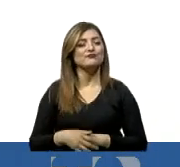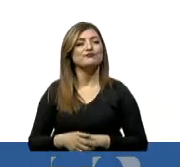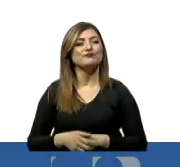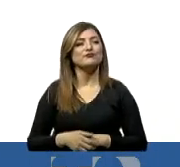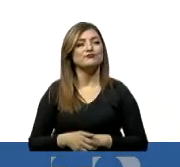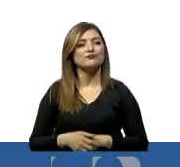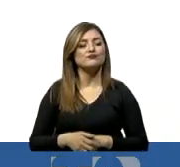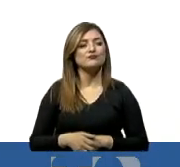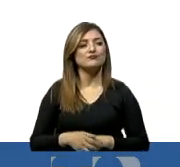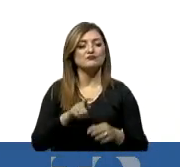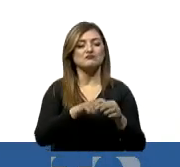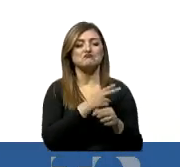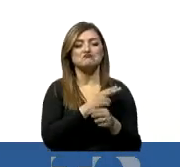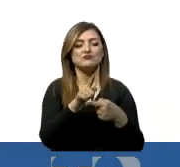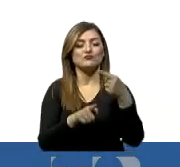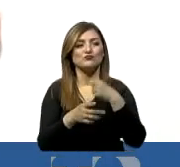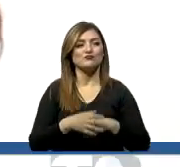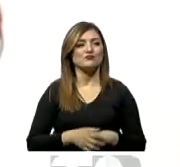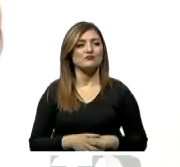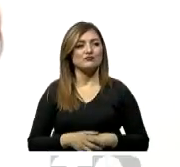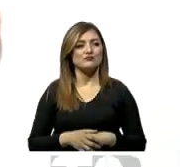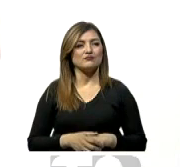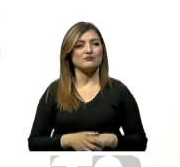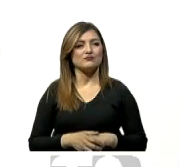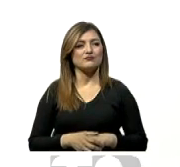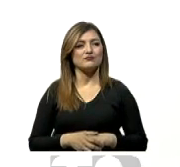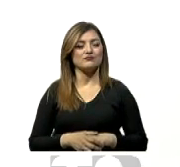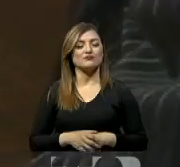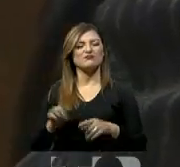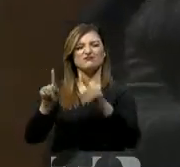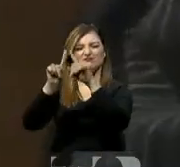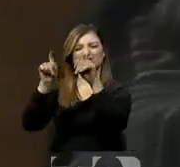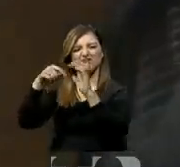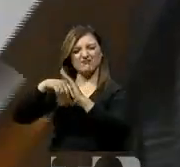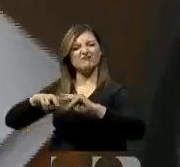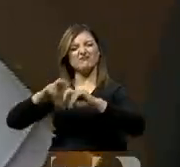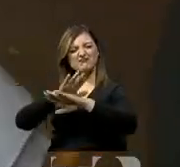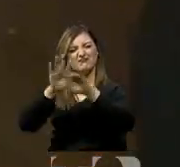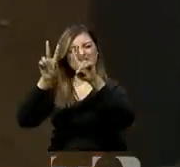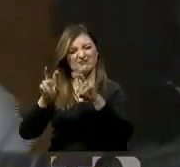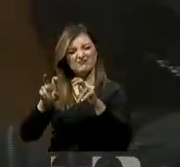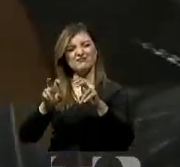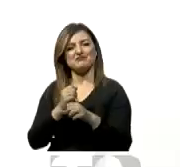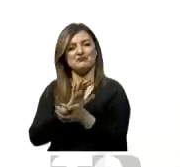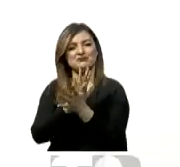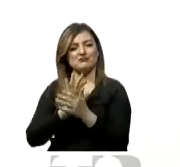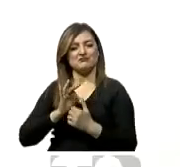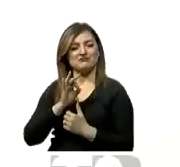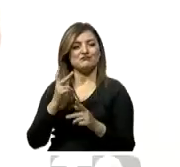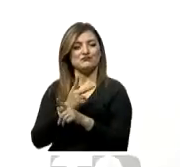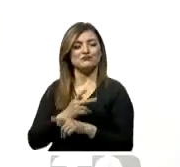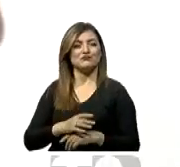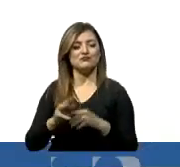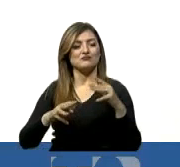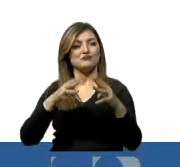poder inscribirse en universidades. Ana María Carrosini, consultora en talento humano, considera que la pandemia agravó la situación de estos jóvenes. A nivel mundial,